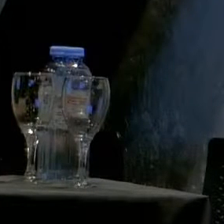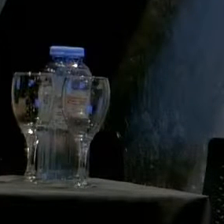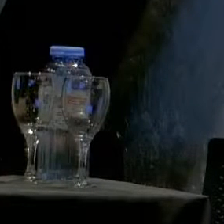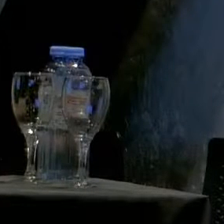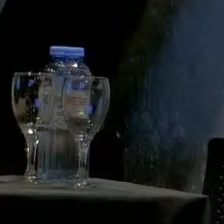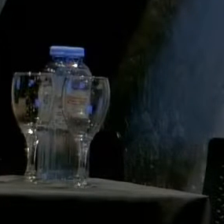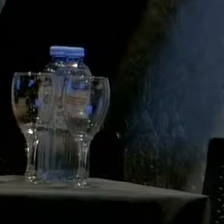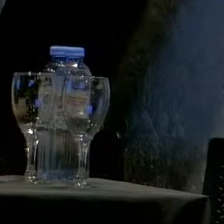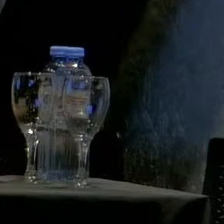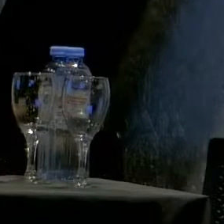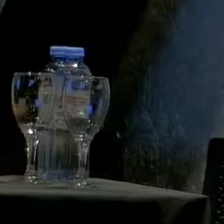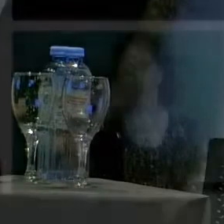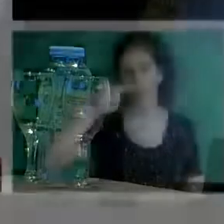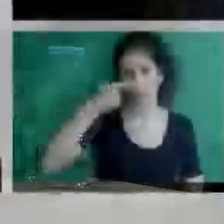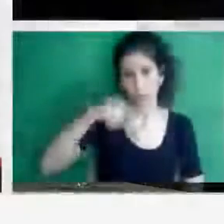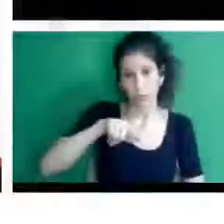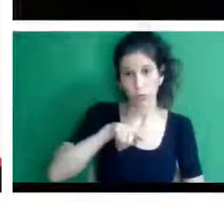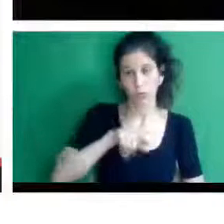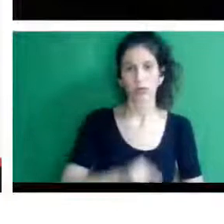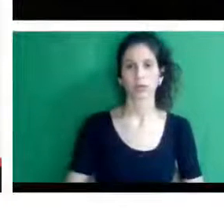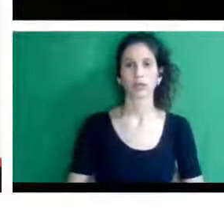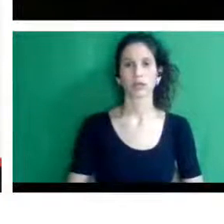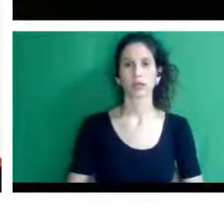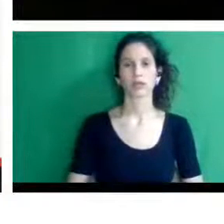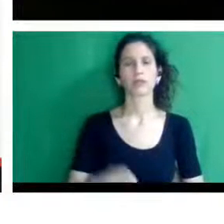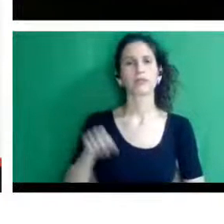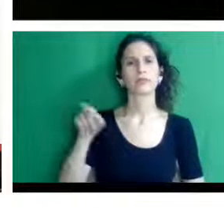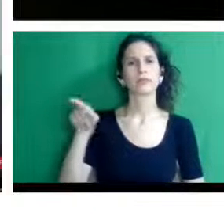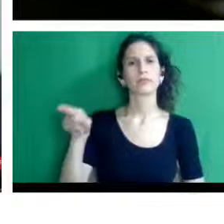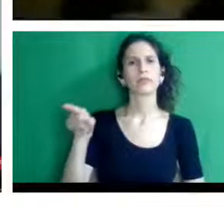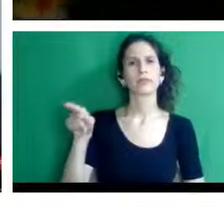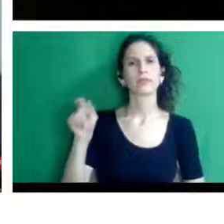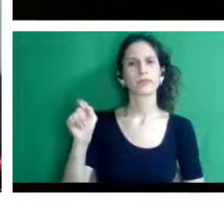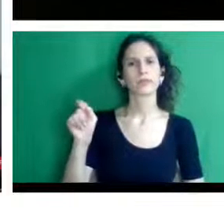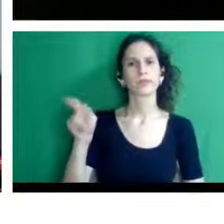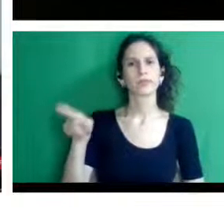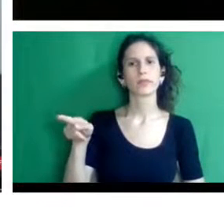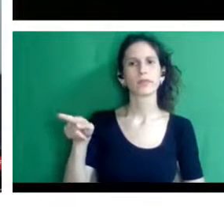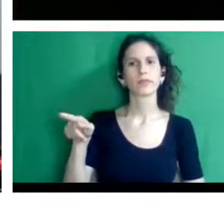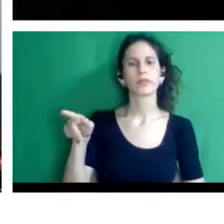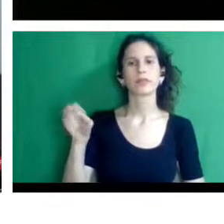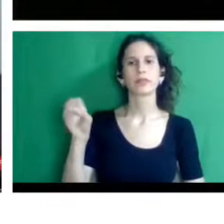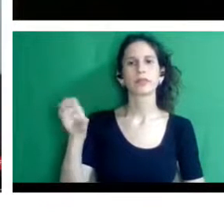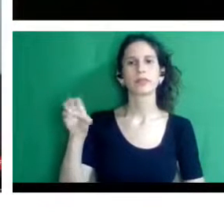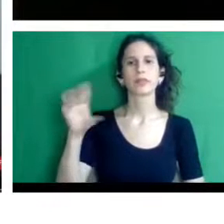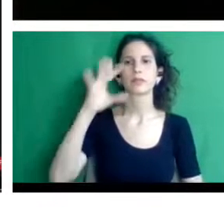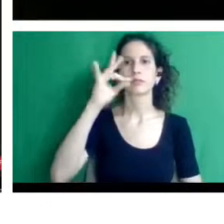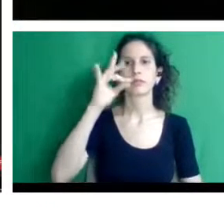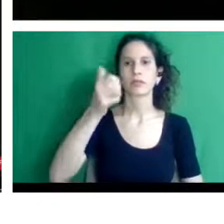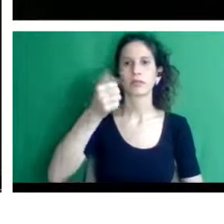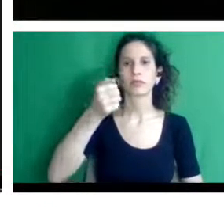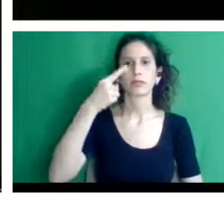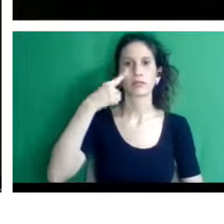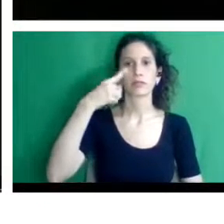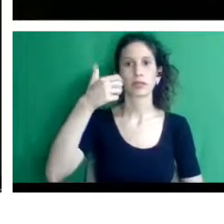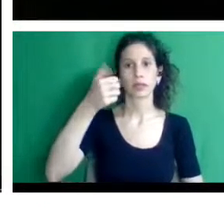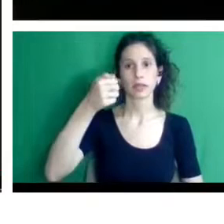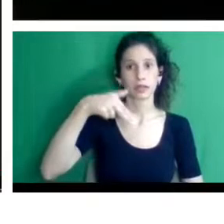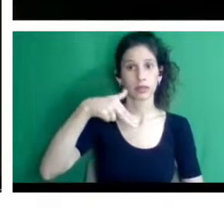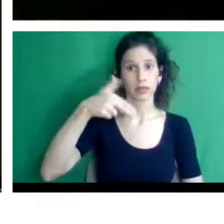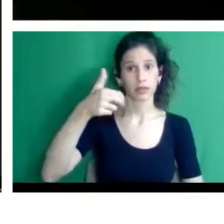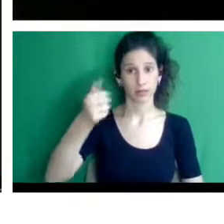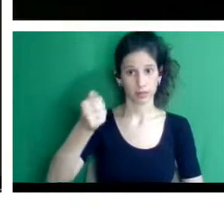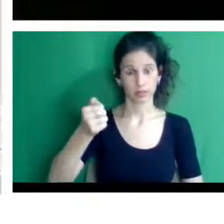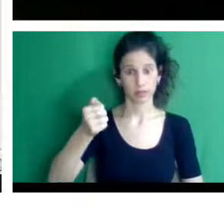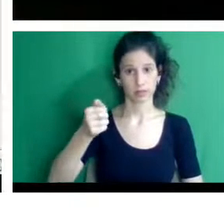del conversatorio, la arquitecta Dayana Soler. con aplicación de los principios de entorno edilicio